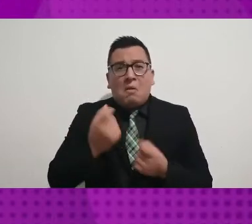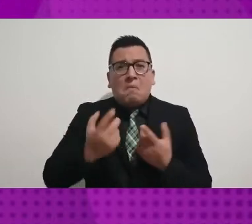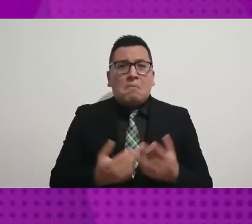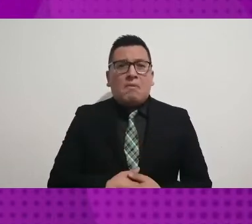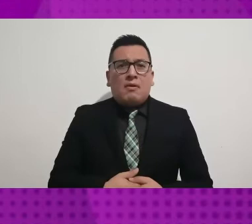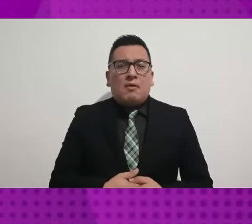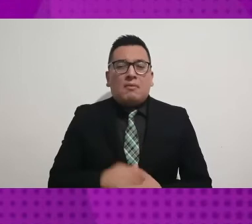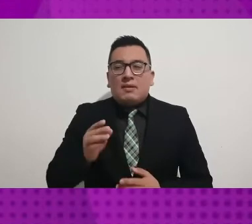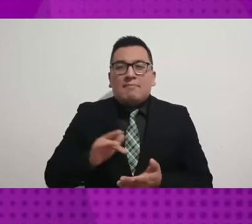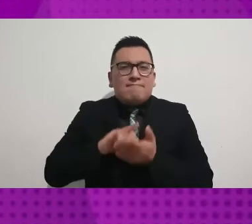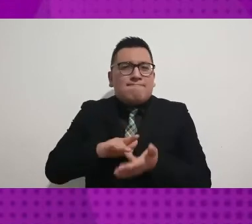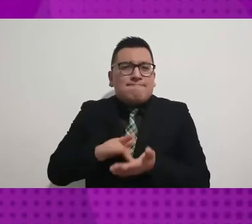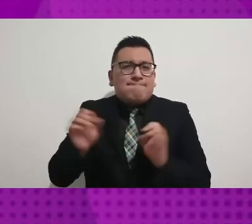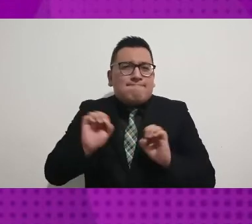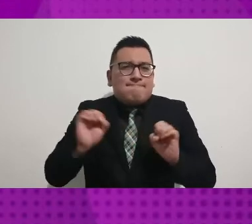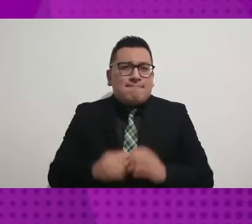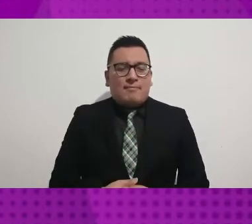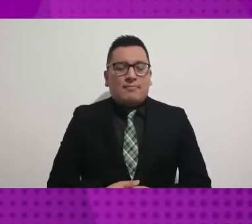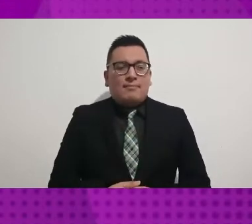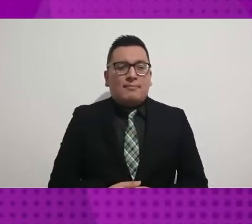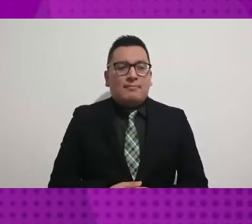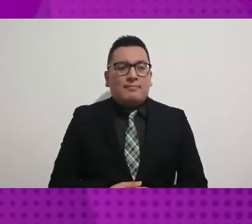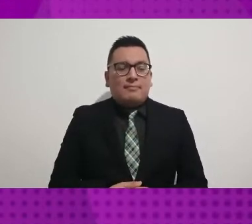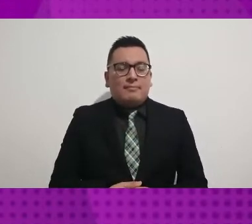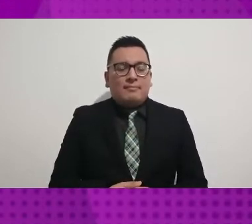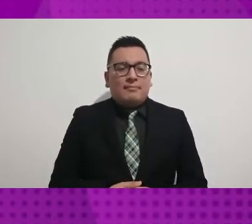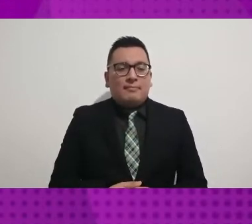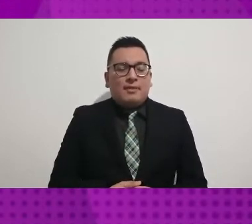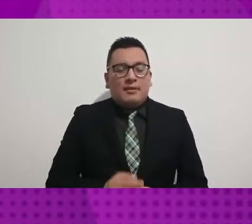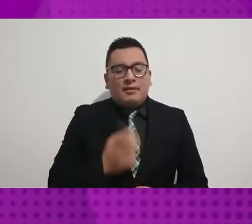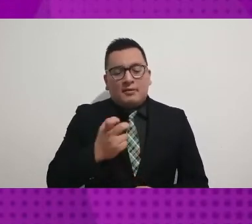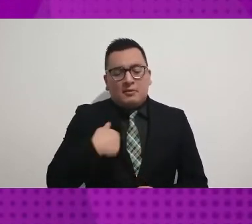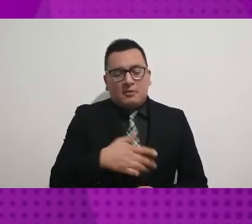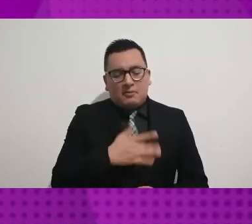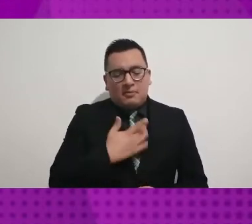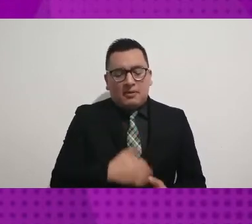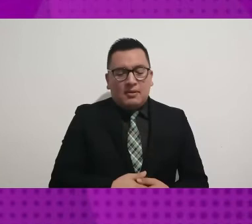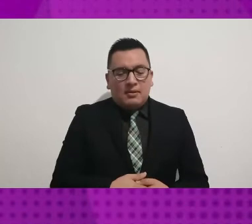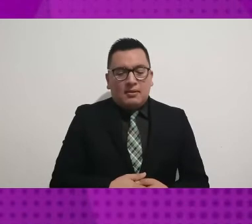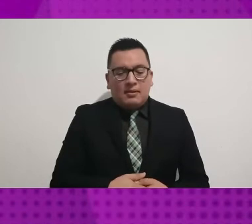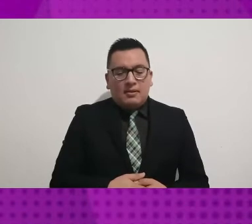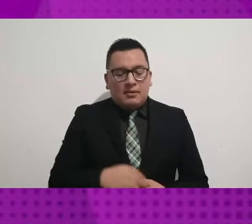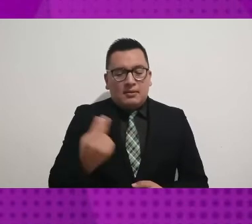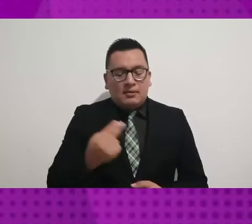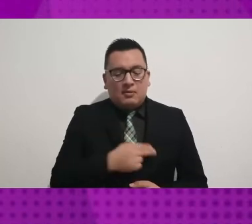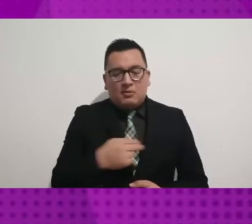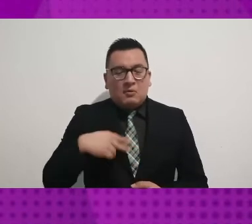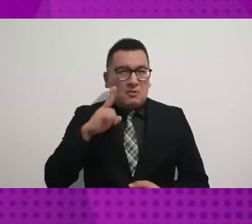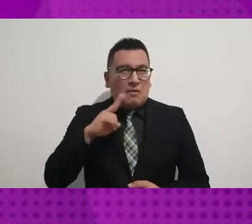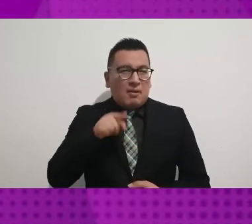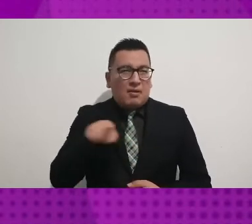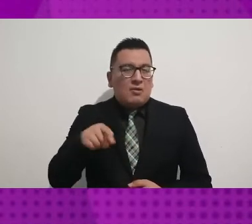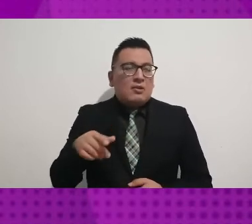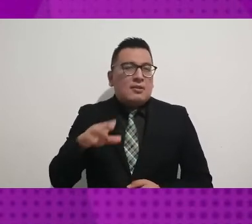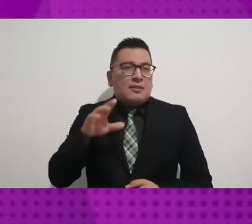Hay algunas candidaturas que no le aportaron nada, ninguna candidatura independiente. Y en ese sentido a mí me parece que hay